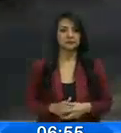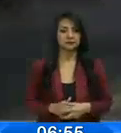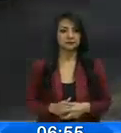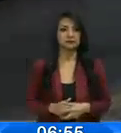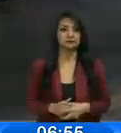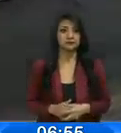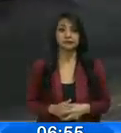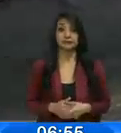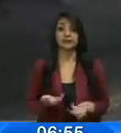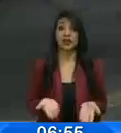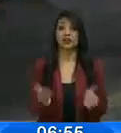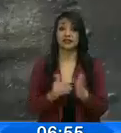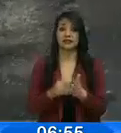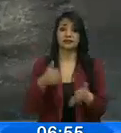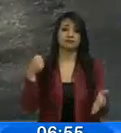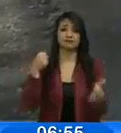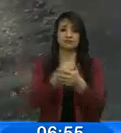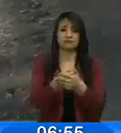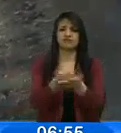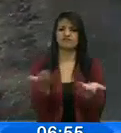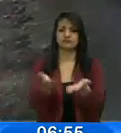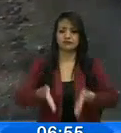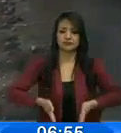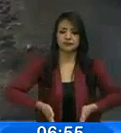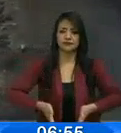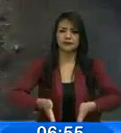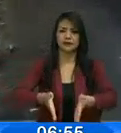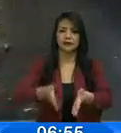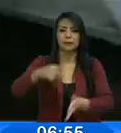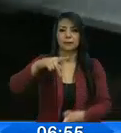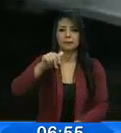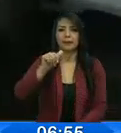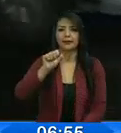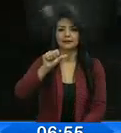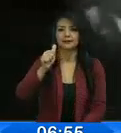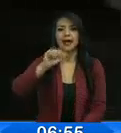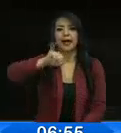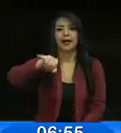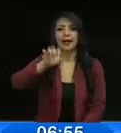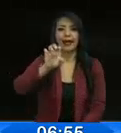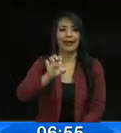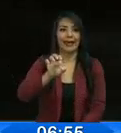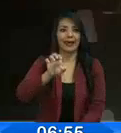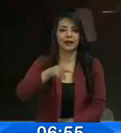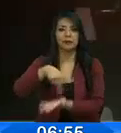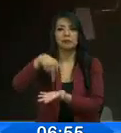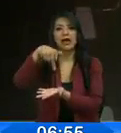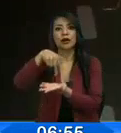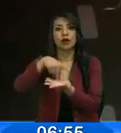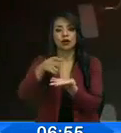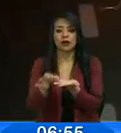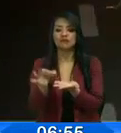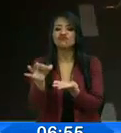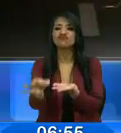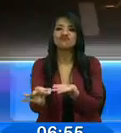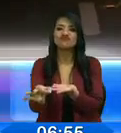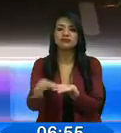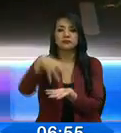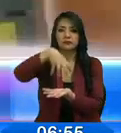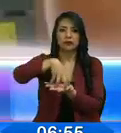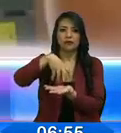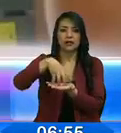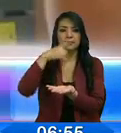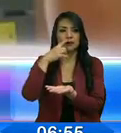Un nuevo accidente de tránsito se registró en la vía Buenavista Pasaje, a la altura de la parroquia La Victoria, en la provincia de El